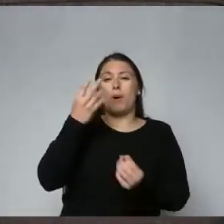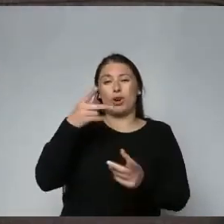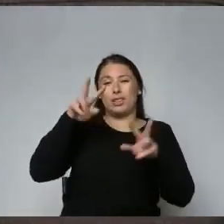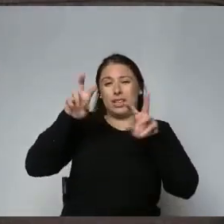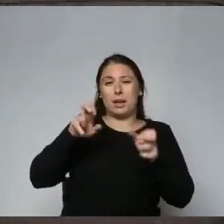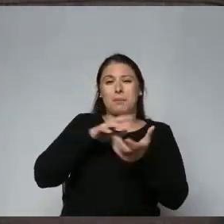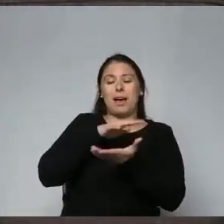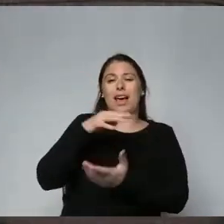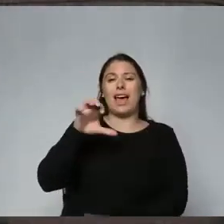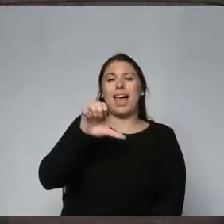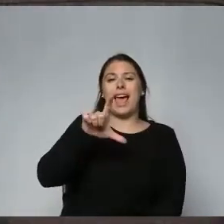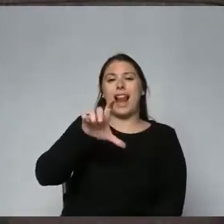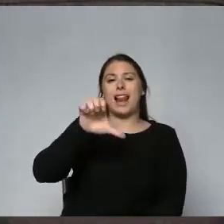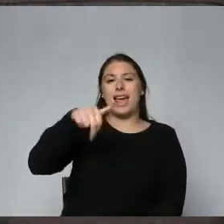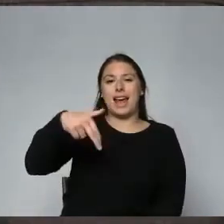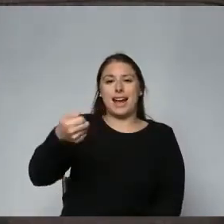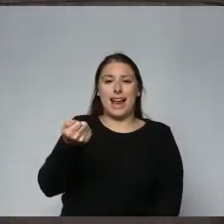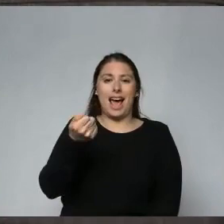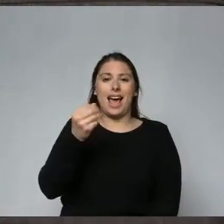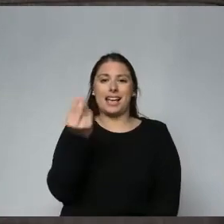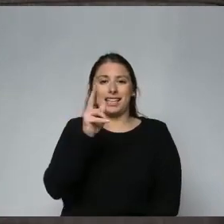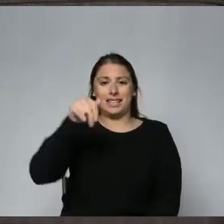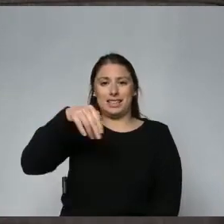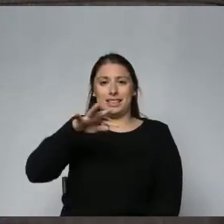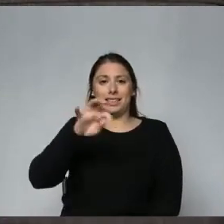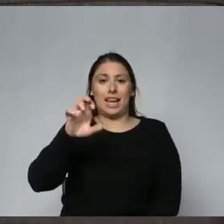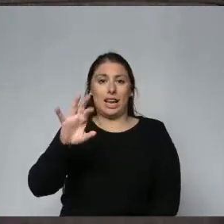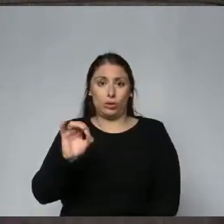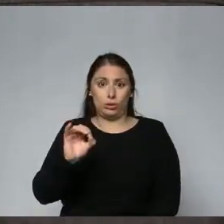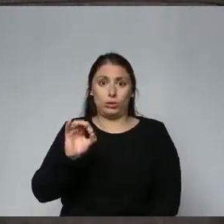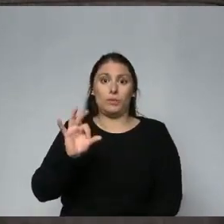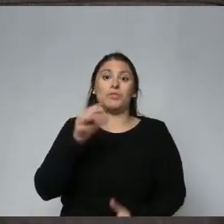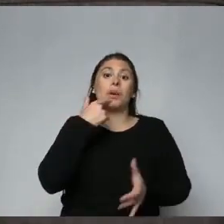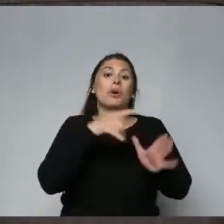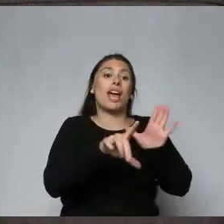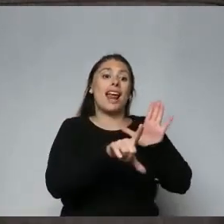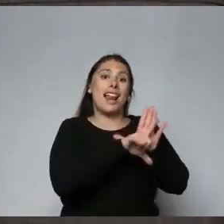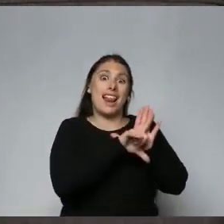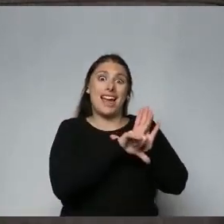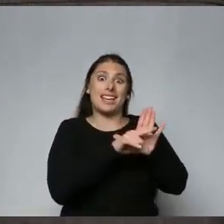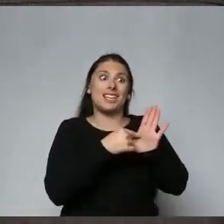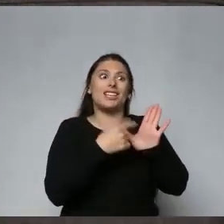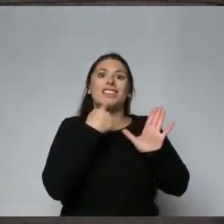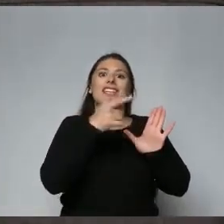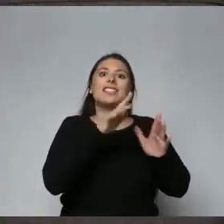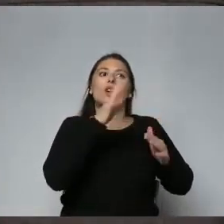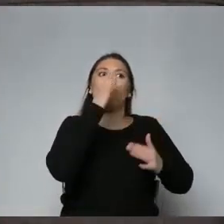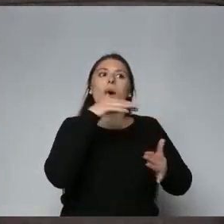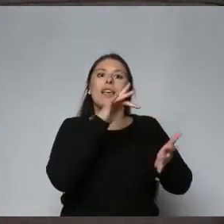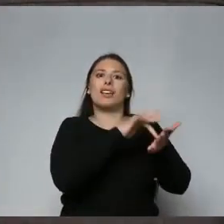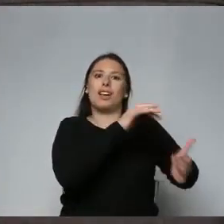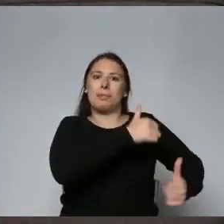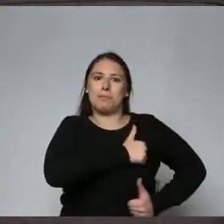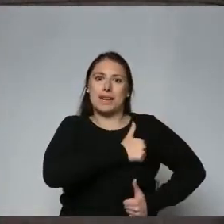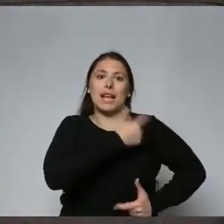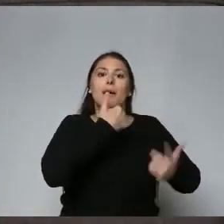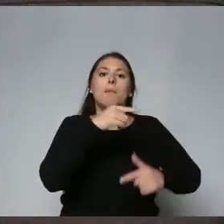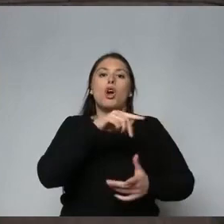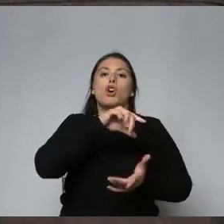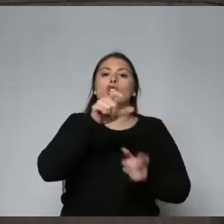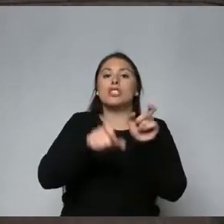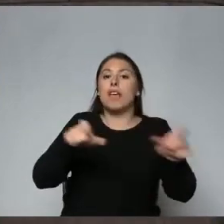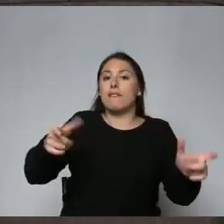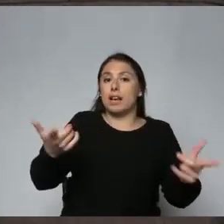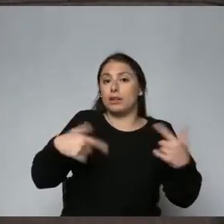de caducidad no comprendía a los civiles. Después tenemos también por casos de civiles, el de